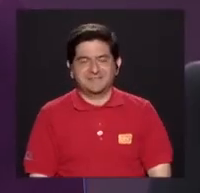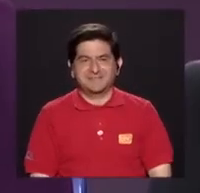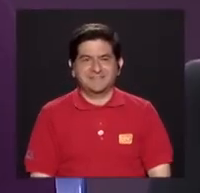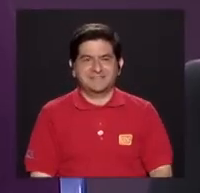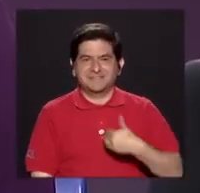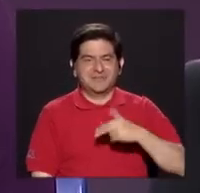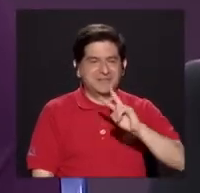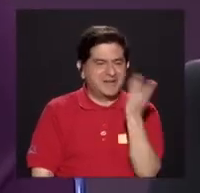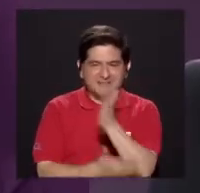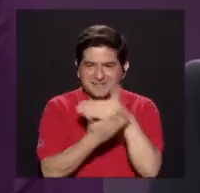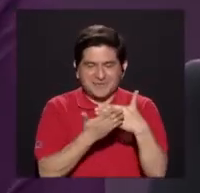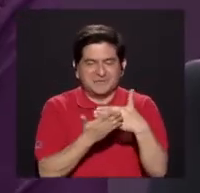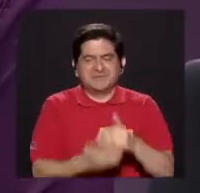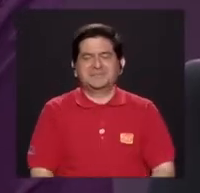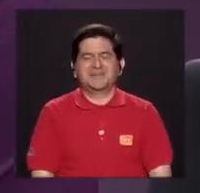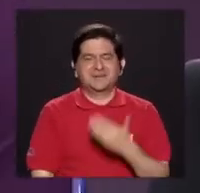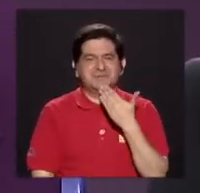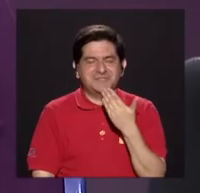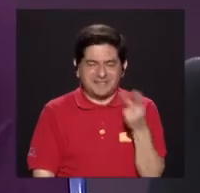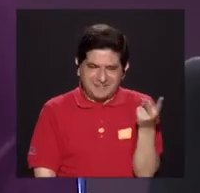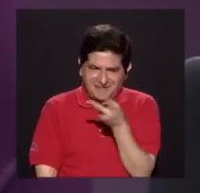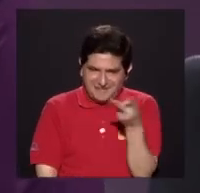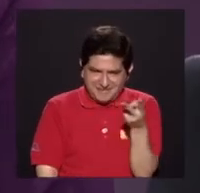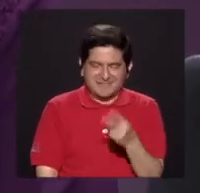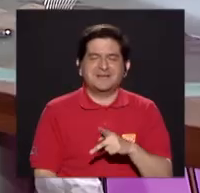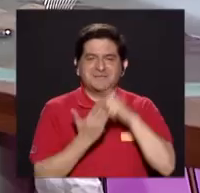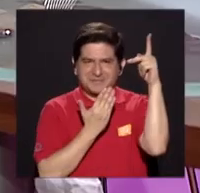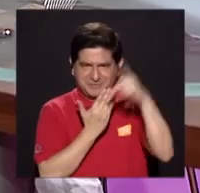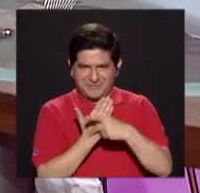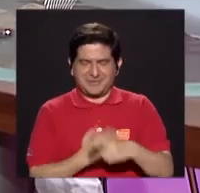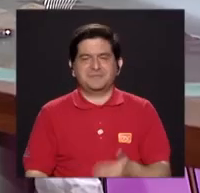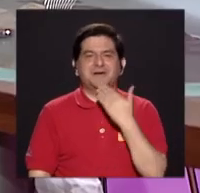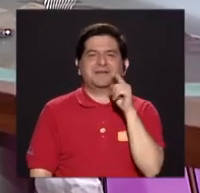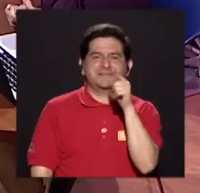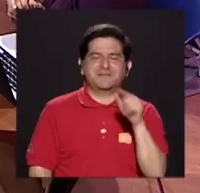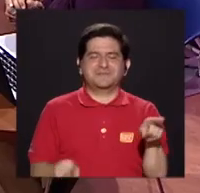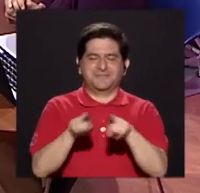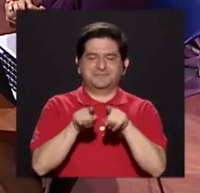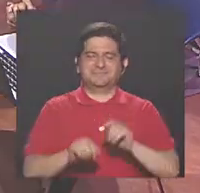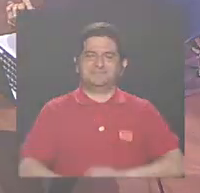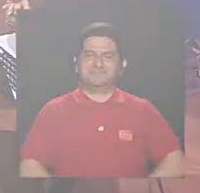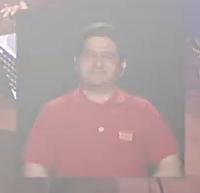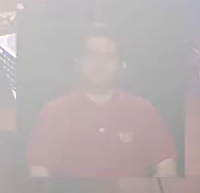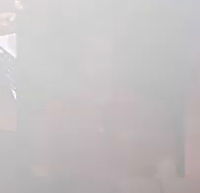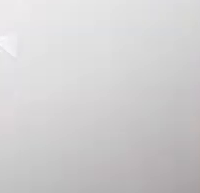tenemos segunda parte, pero muchas gracias a Marielos y a Montserrat por el programa. Y gracias a ustedes.